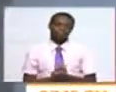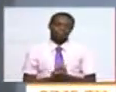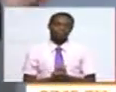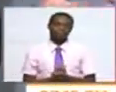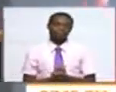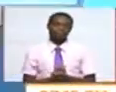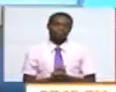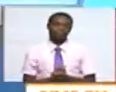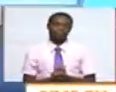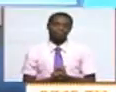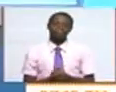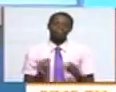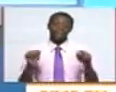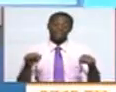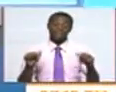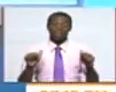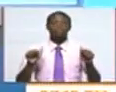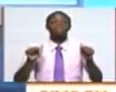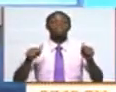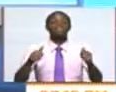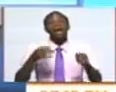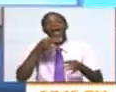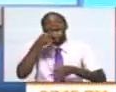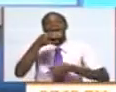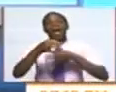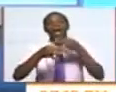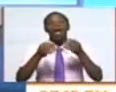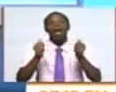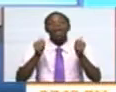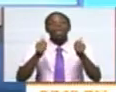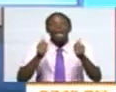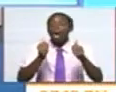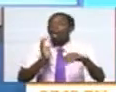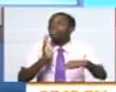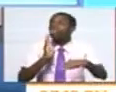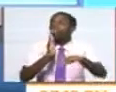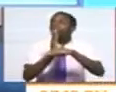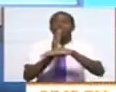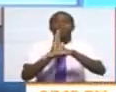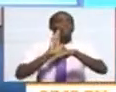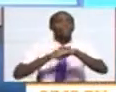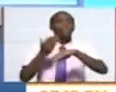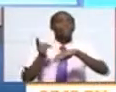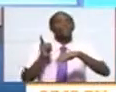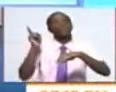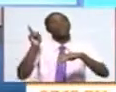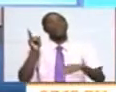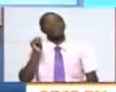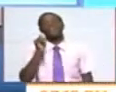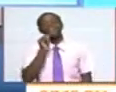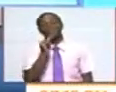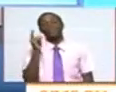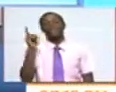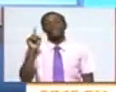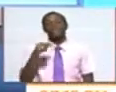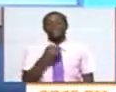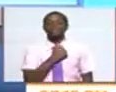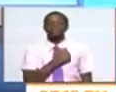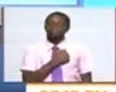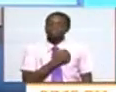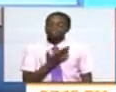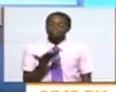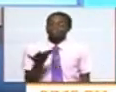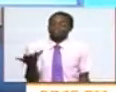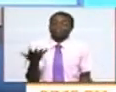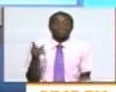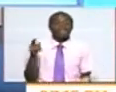Tratamos de comenzar este programa y se interrumpe para darnos la fatídica y triste noticia que una abuela